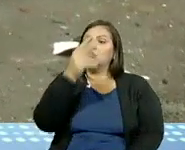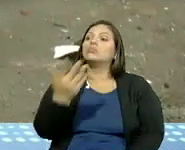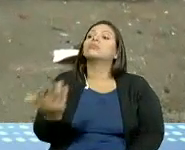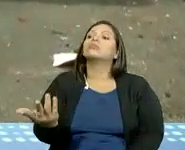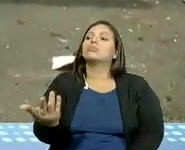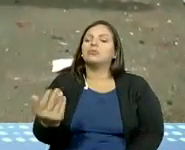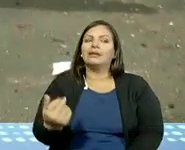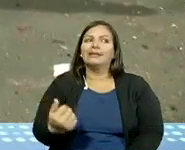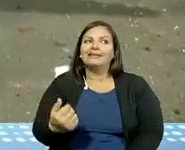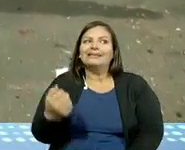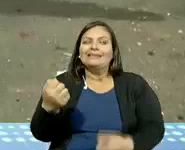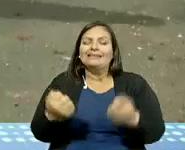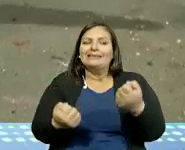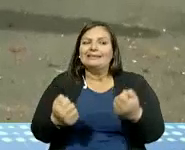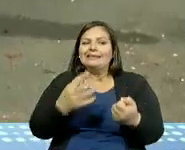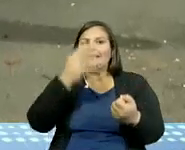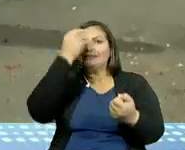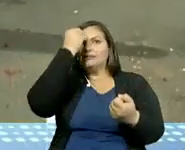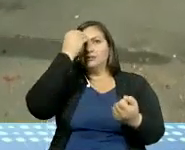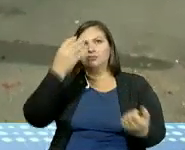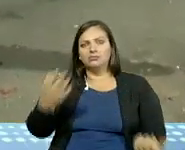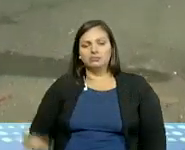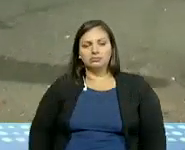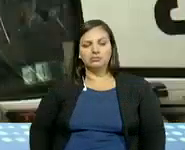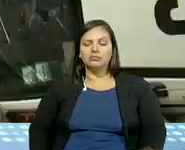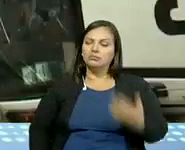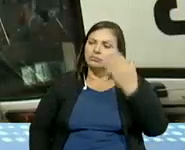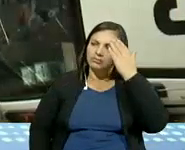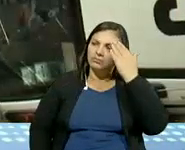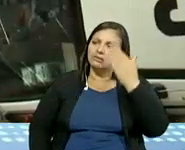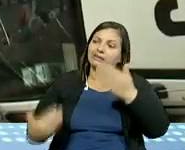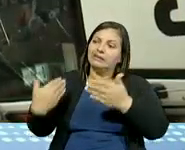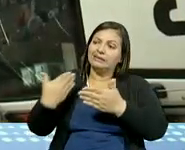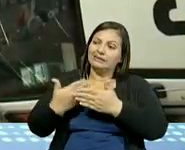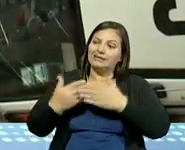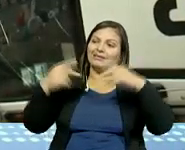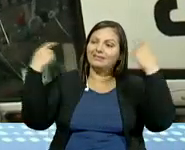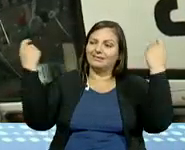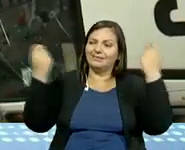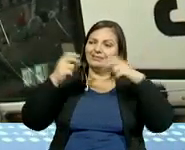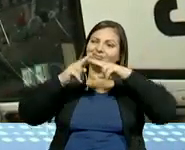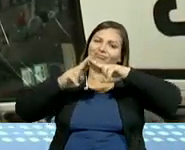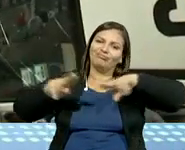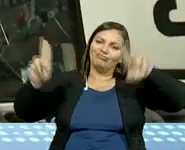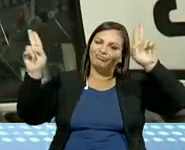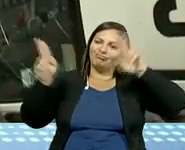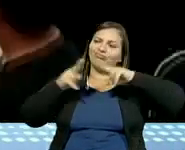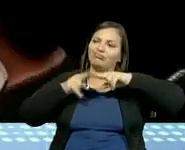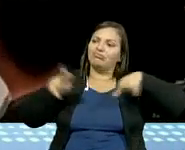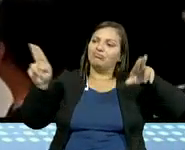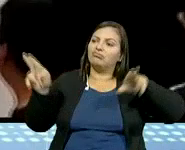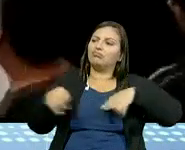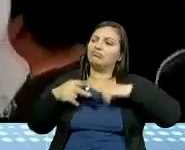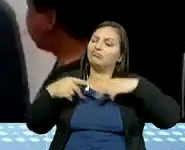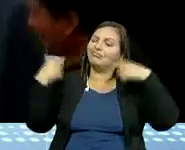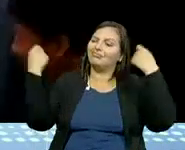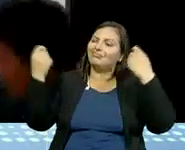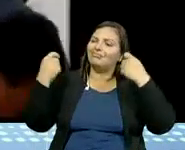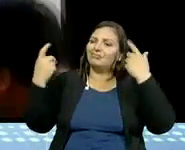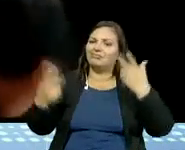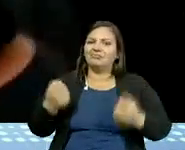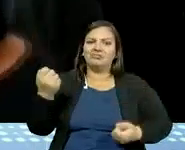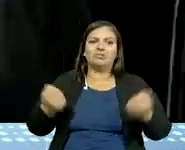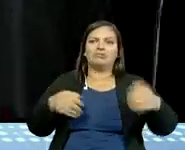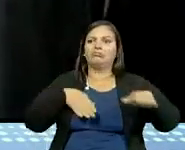prendida, encendida, las compras, y yo he visto, ¿no? Ya conduzco y la gente ya está acelerada.